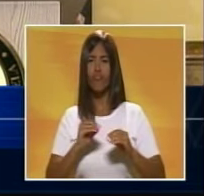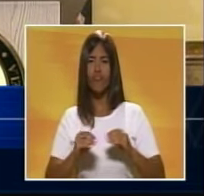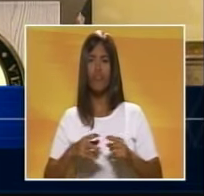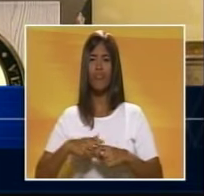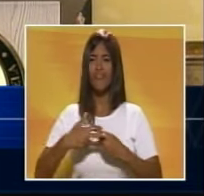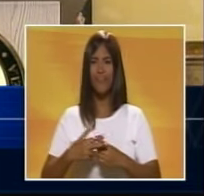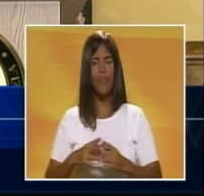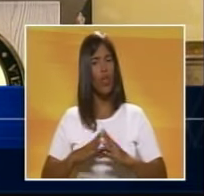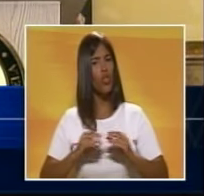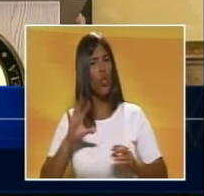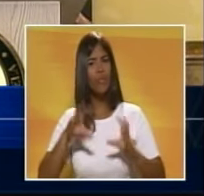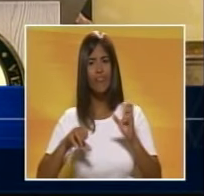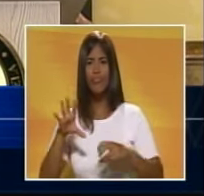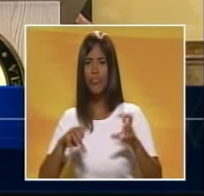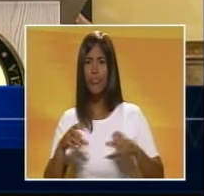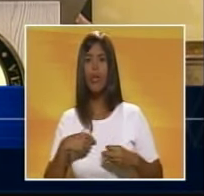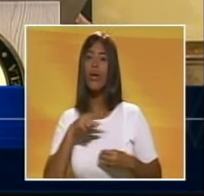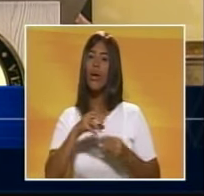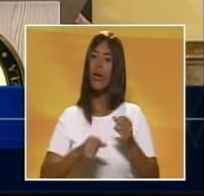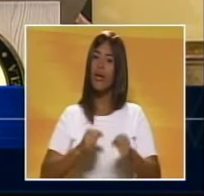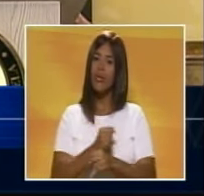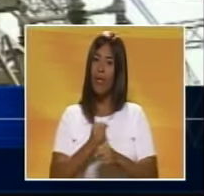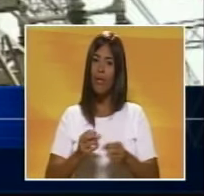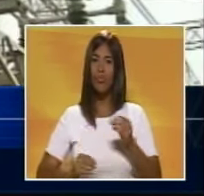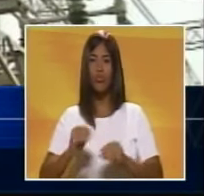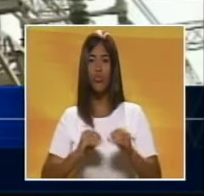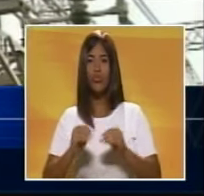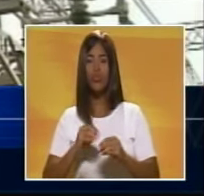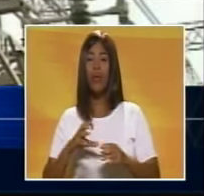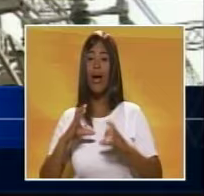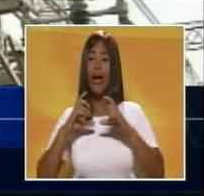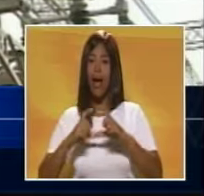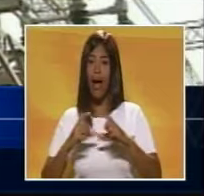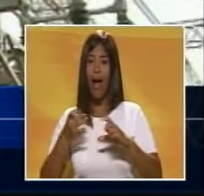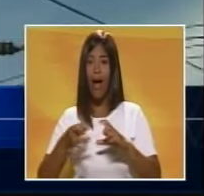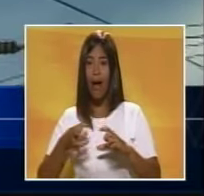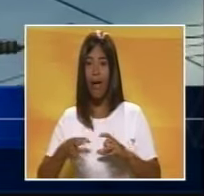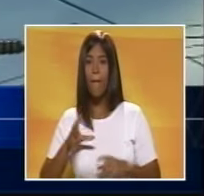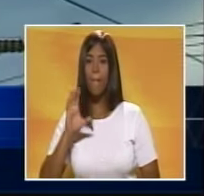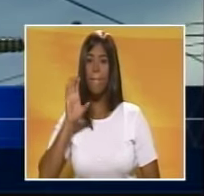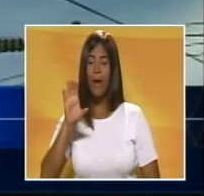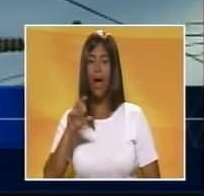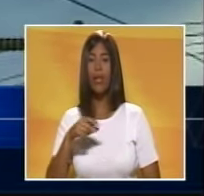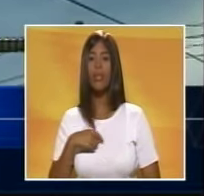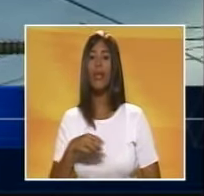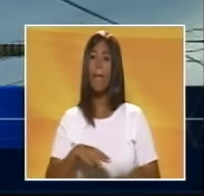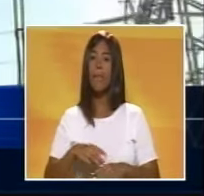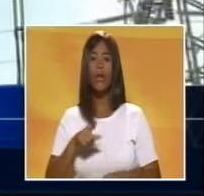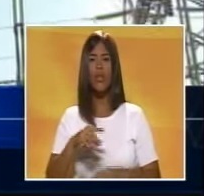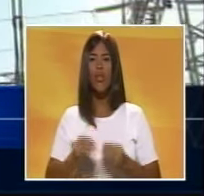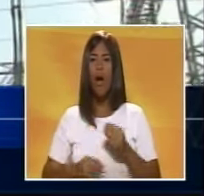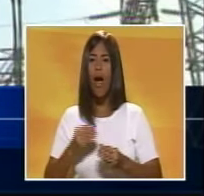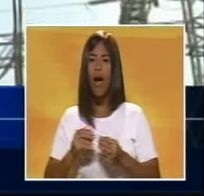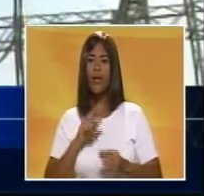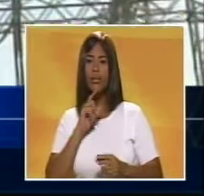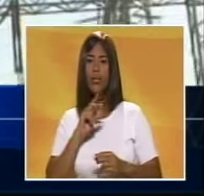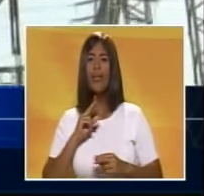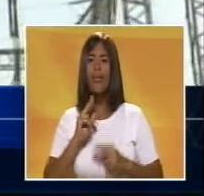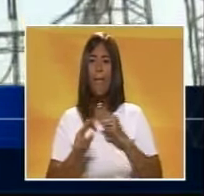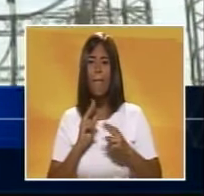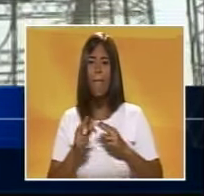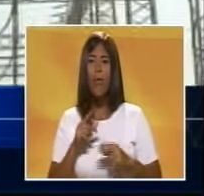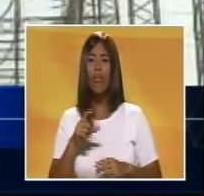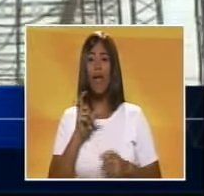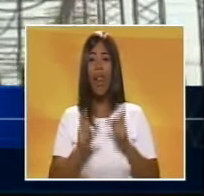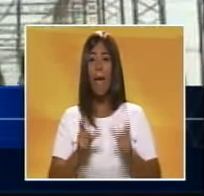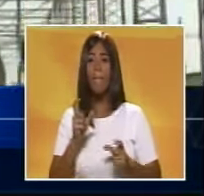importación, todo lo que tengan, y a través del Carnet de la Patria le he orientado al ministro Márquez establecer un mecanismo para que la gente inclusive